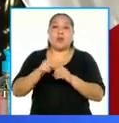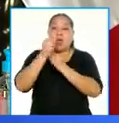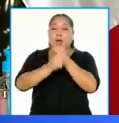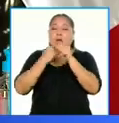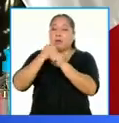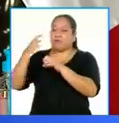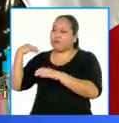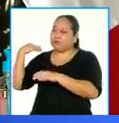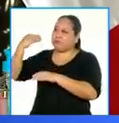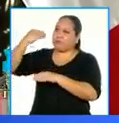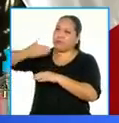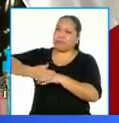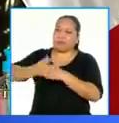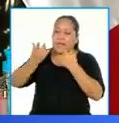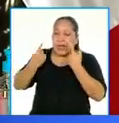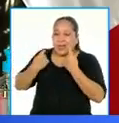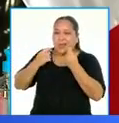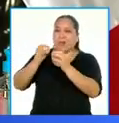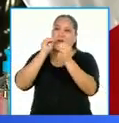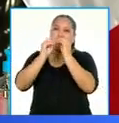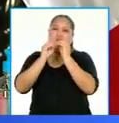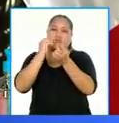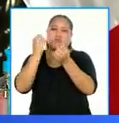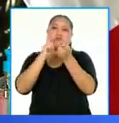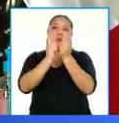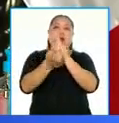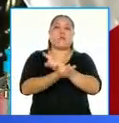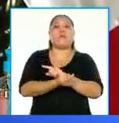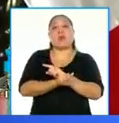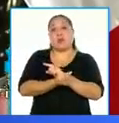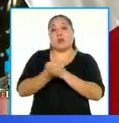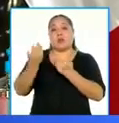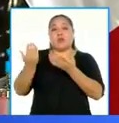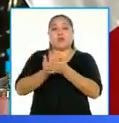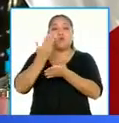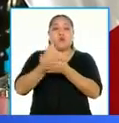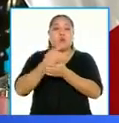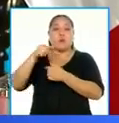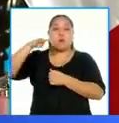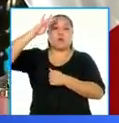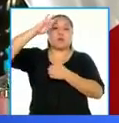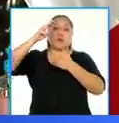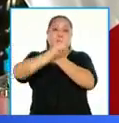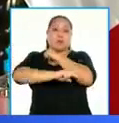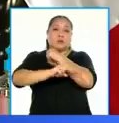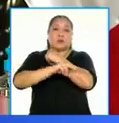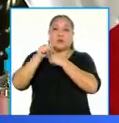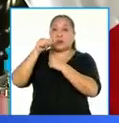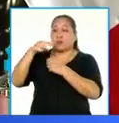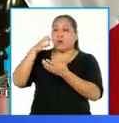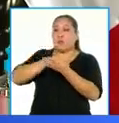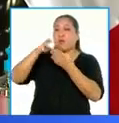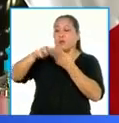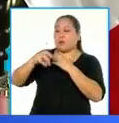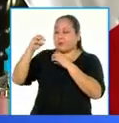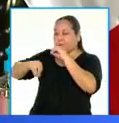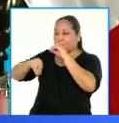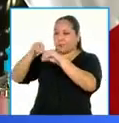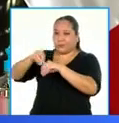intentos de modernizar y fortalecer la Policía Nacional. Por supuesto, estos proyectos o